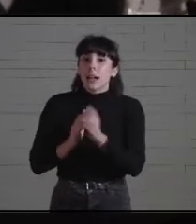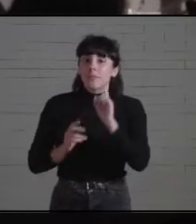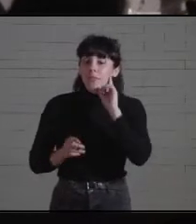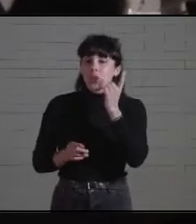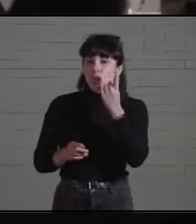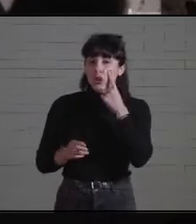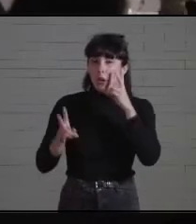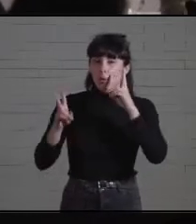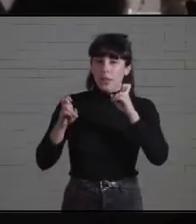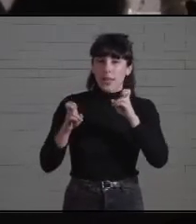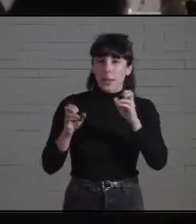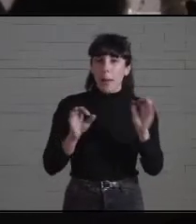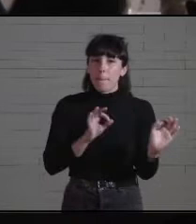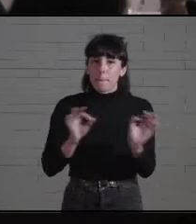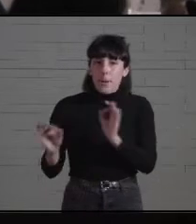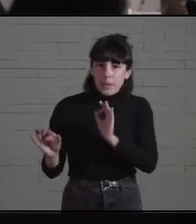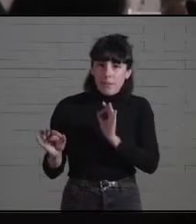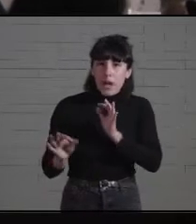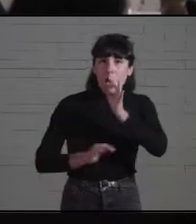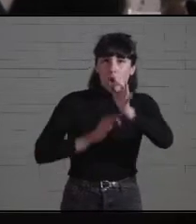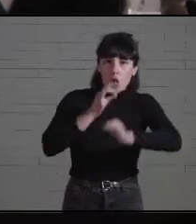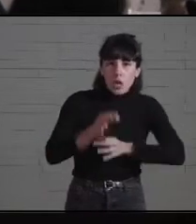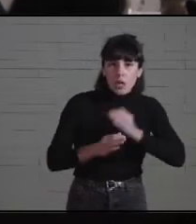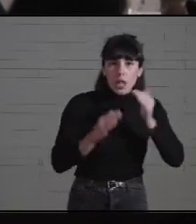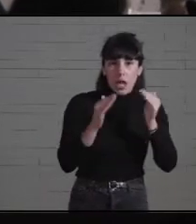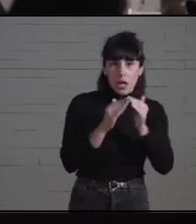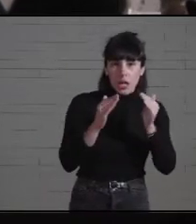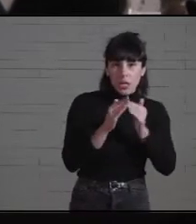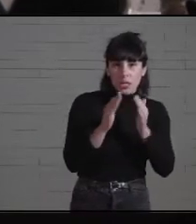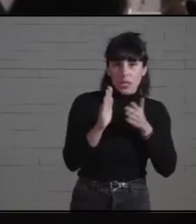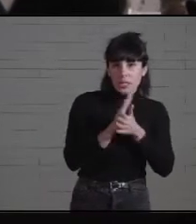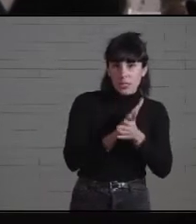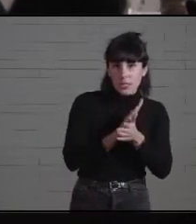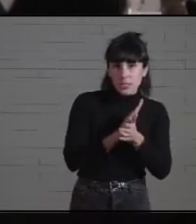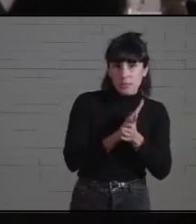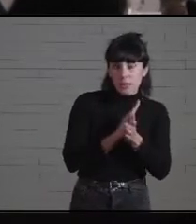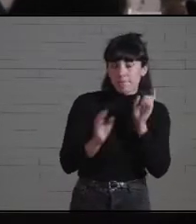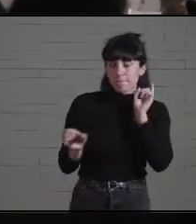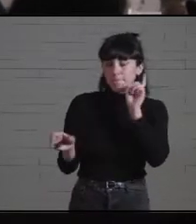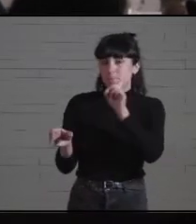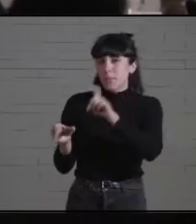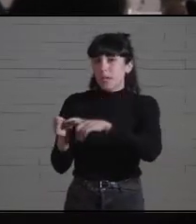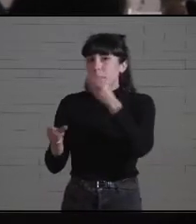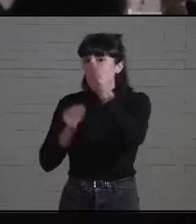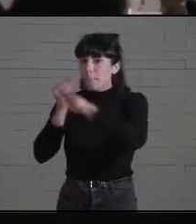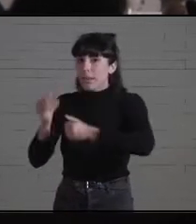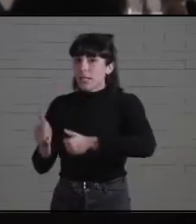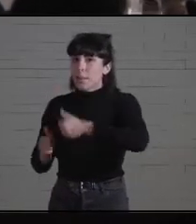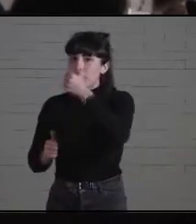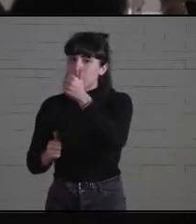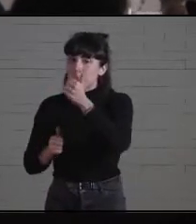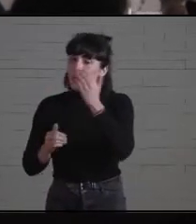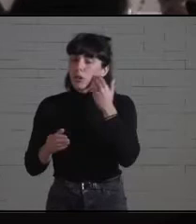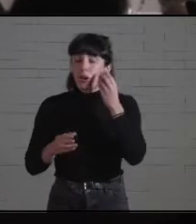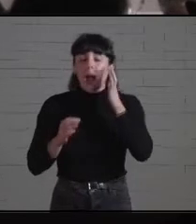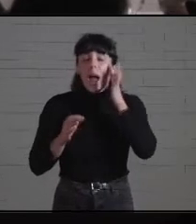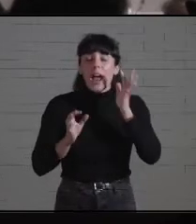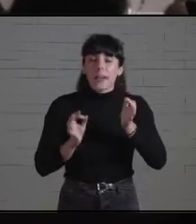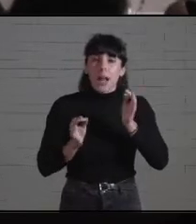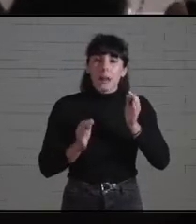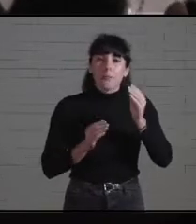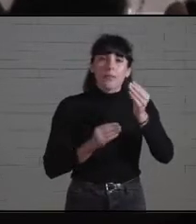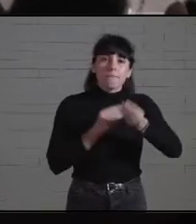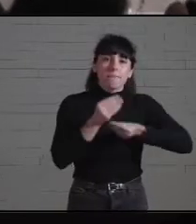y estar encima de las tareas domésticas y de los cuidados. Y por eso, pues, yo me fijaría más en lo que